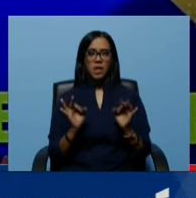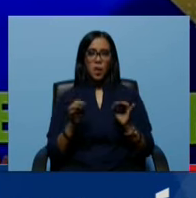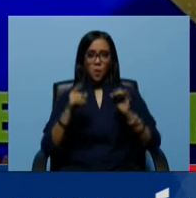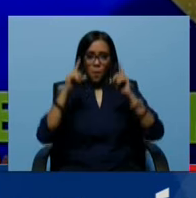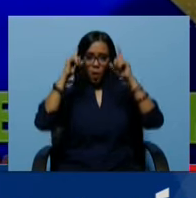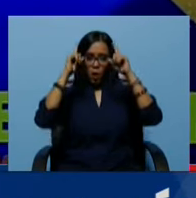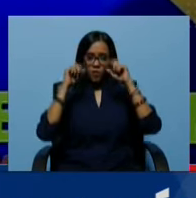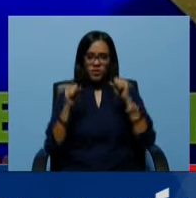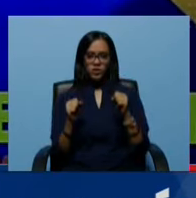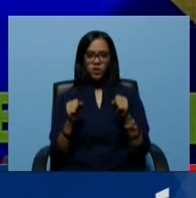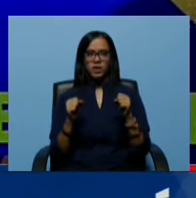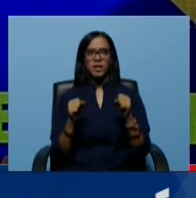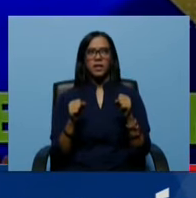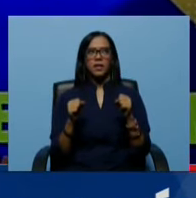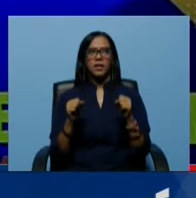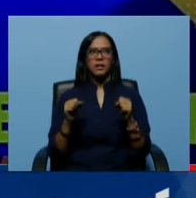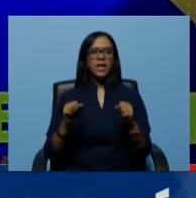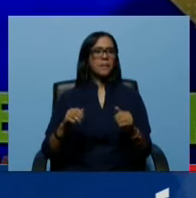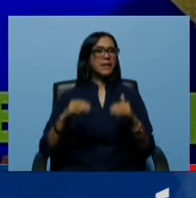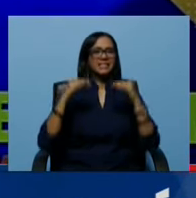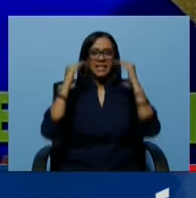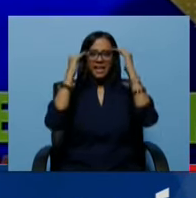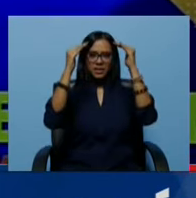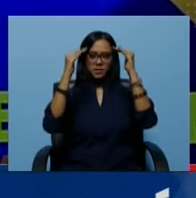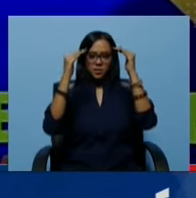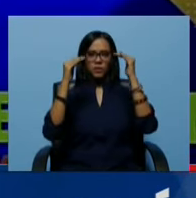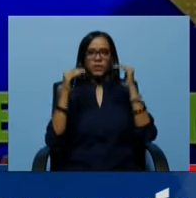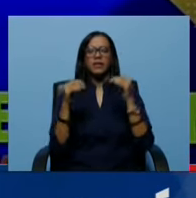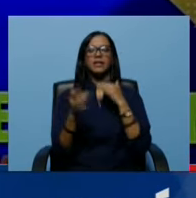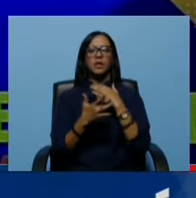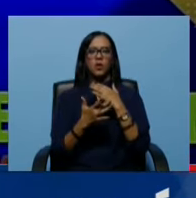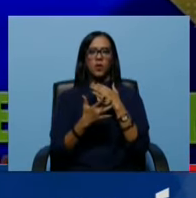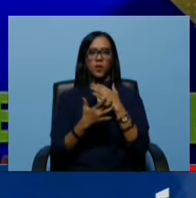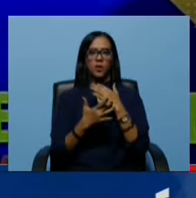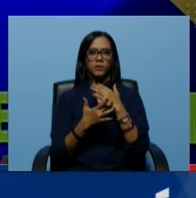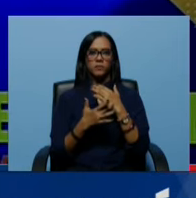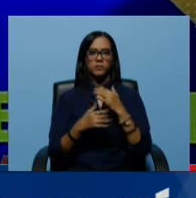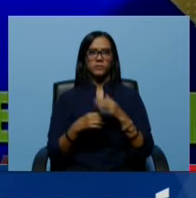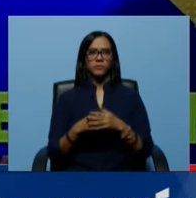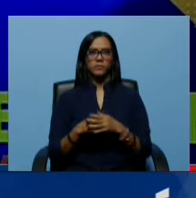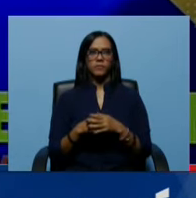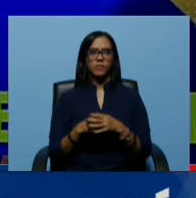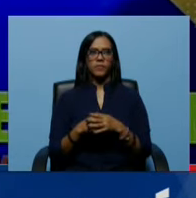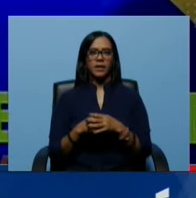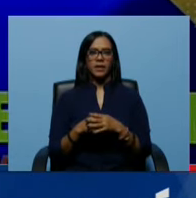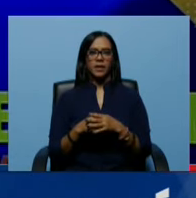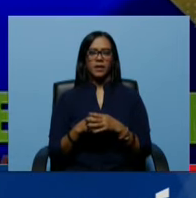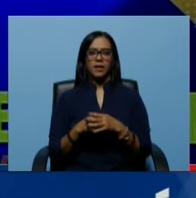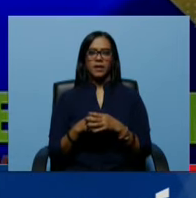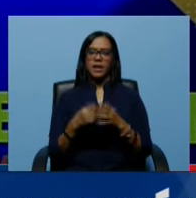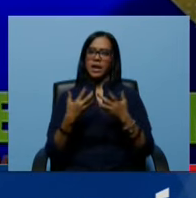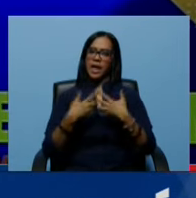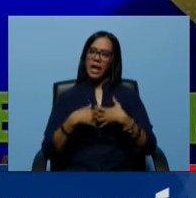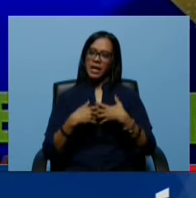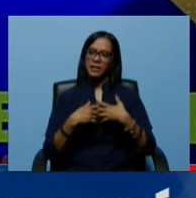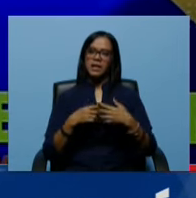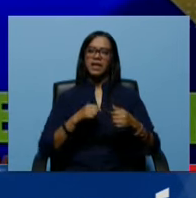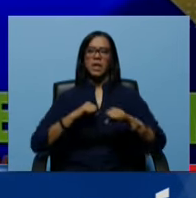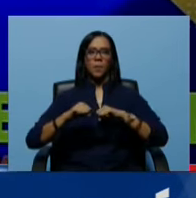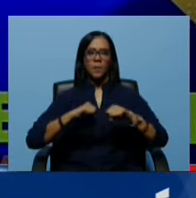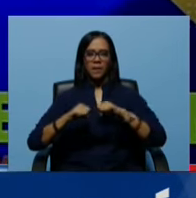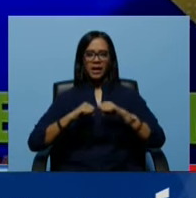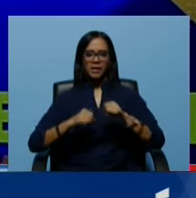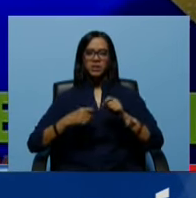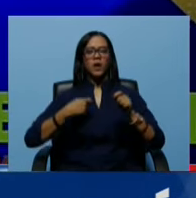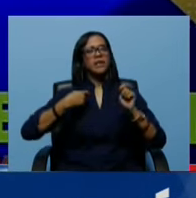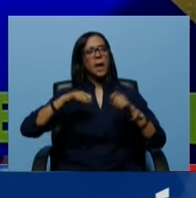profesional, del más alto nivel tecnológico, la Agencia de Promoción de